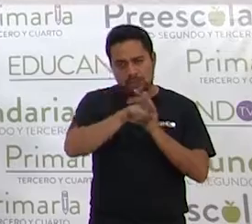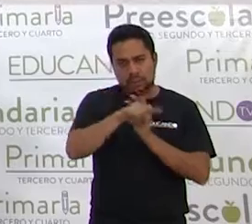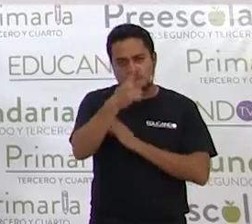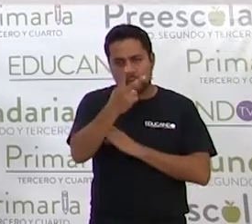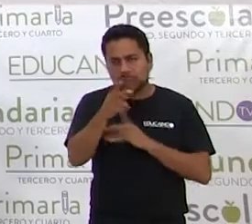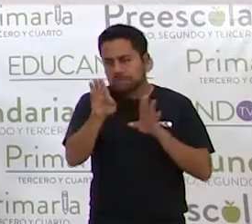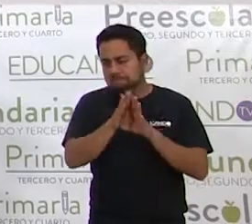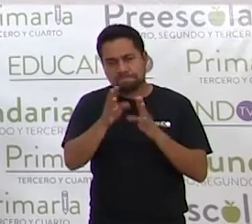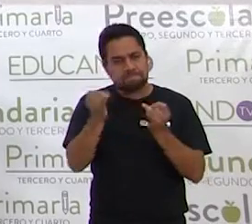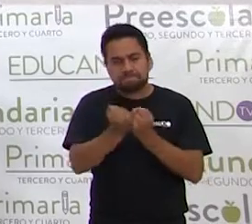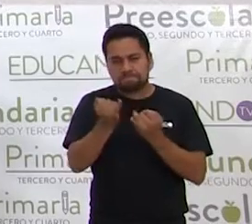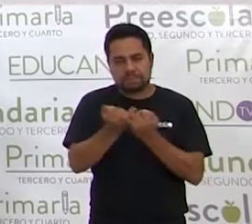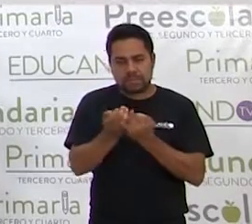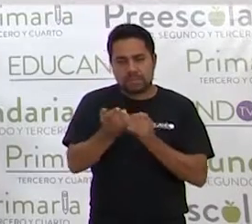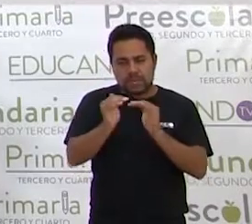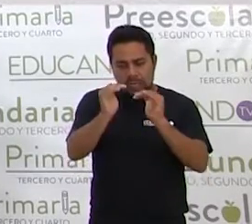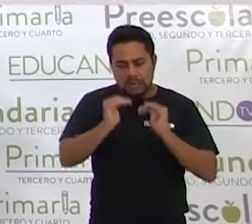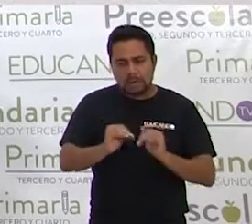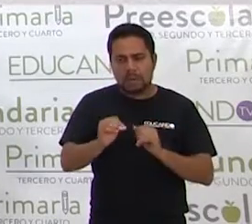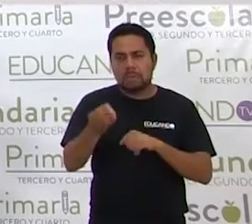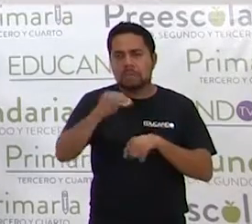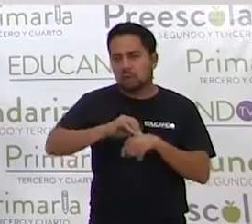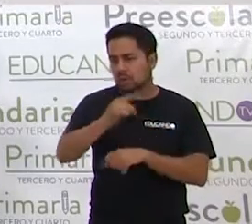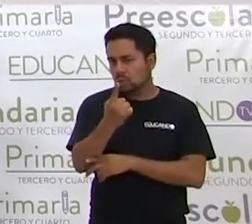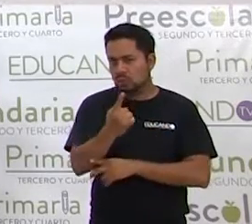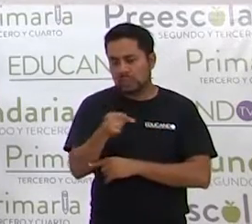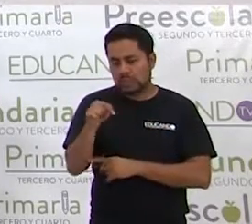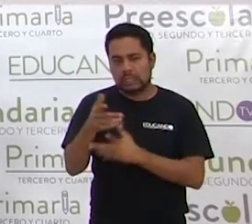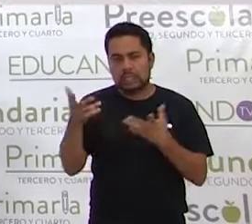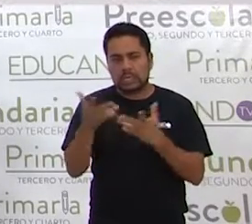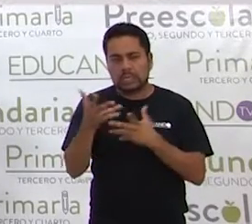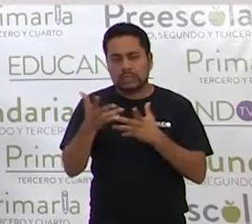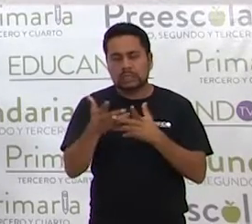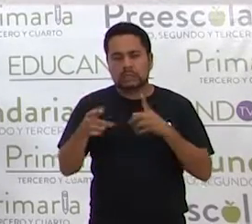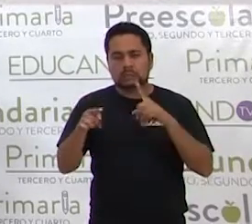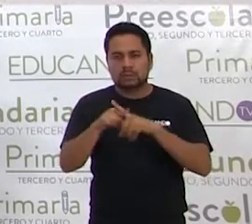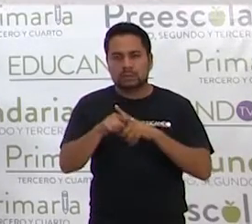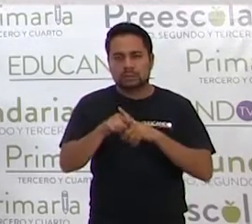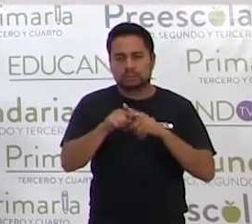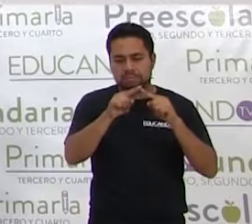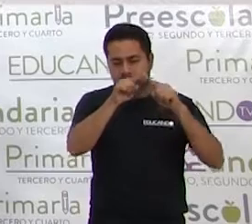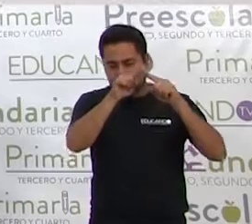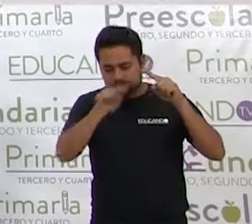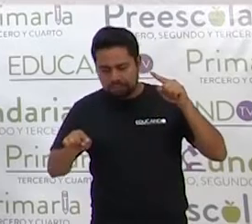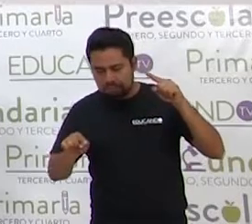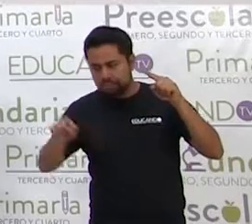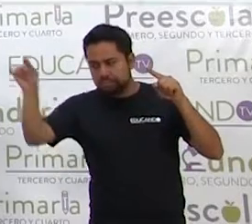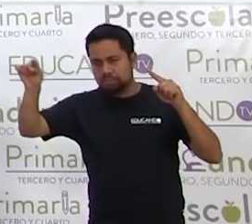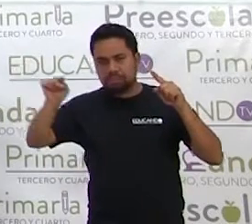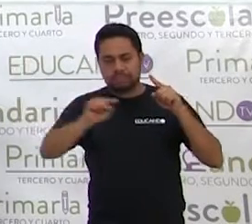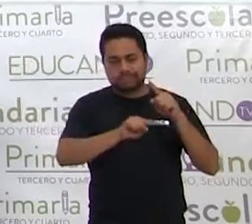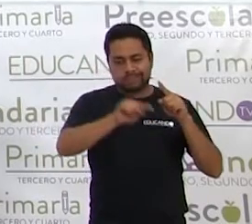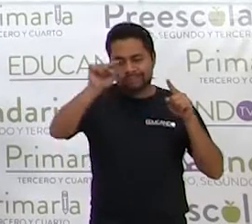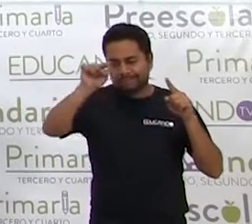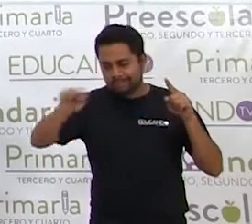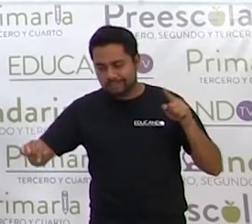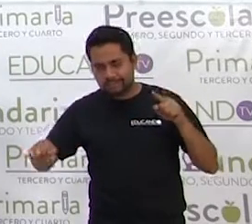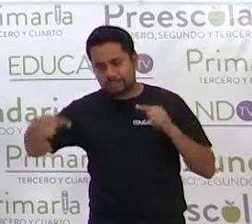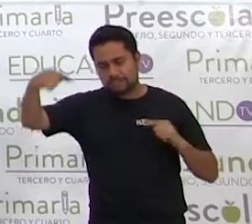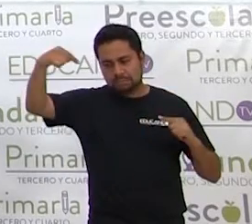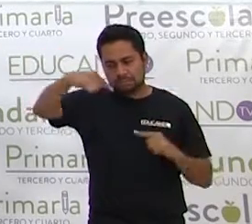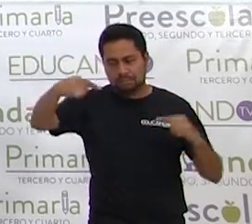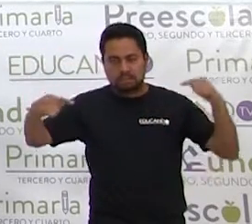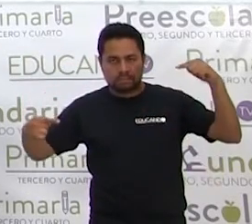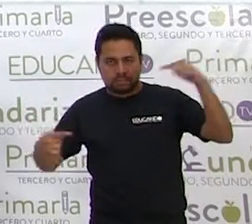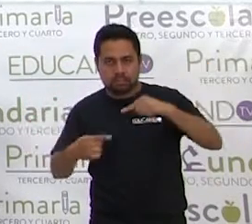como si tuviera denominador uno y aquí multiplicamos extremo por extremo y medio por medio a esto nosotros le